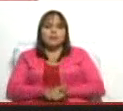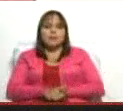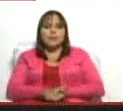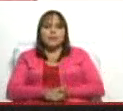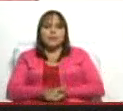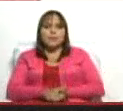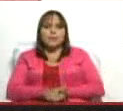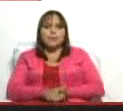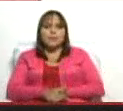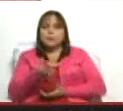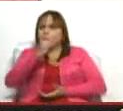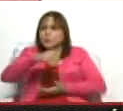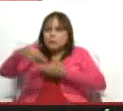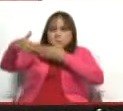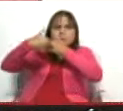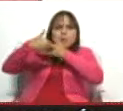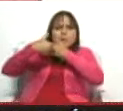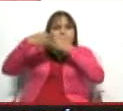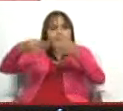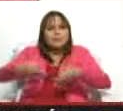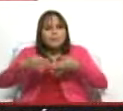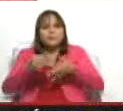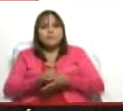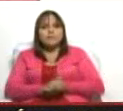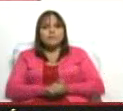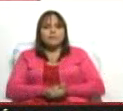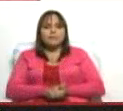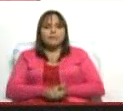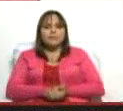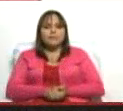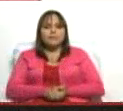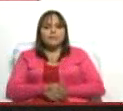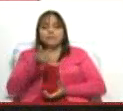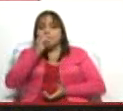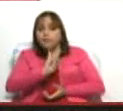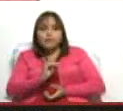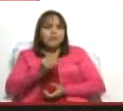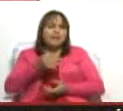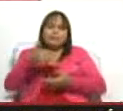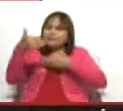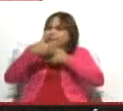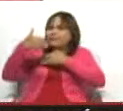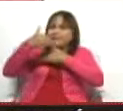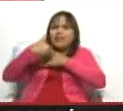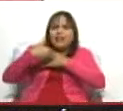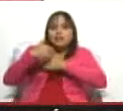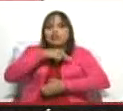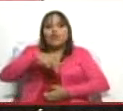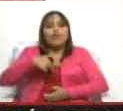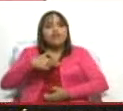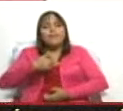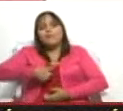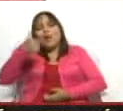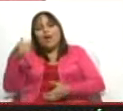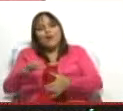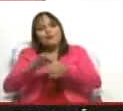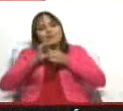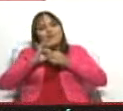la han atacado, la han bombardeado, y cada día lo que estamos es más